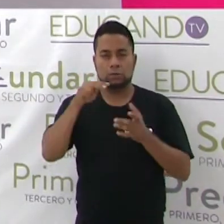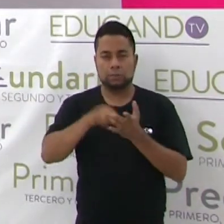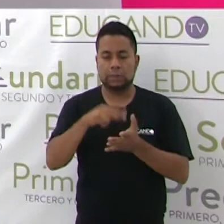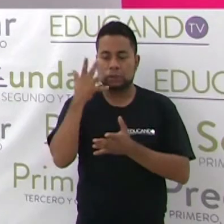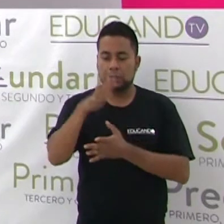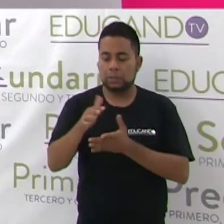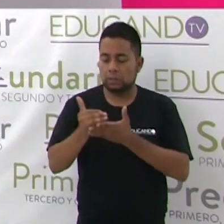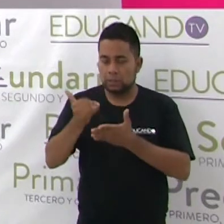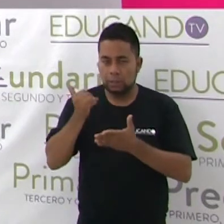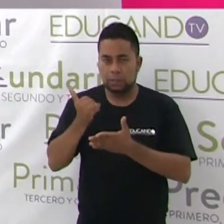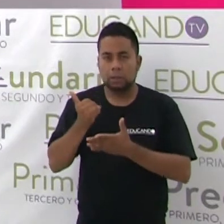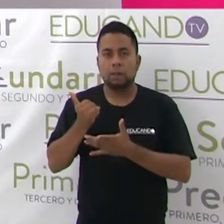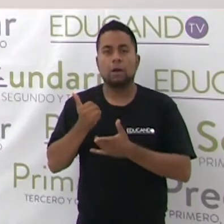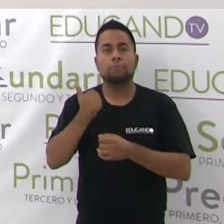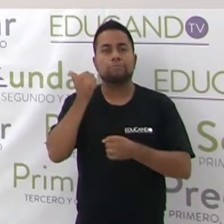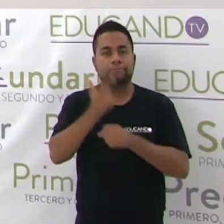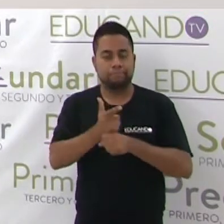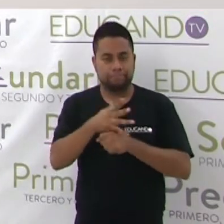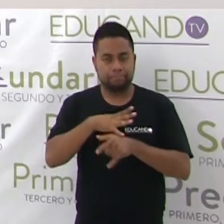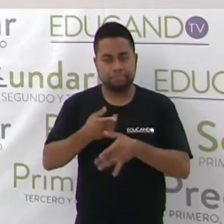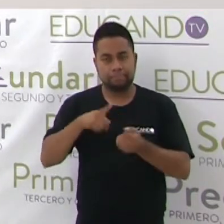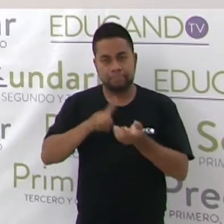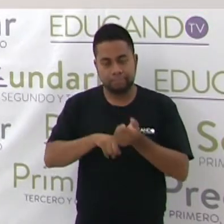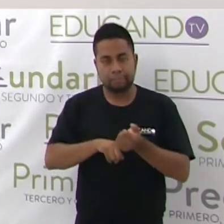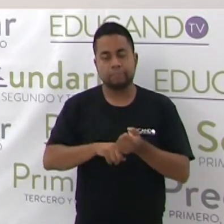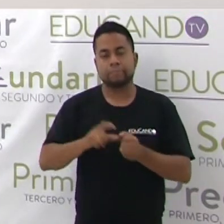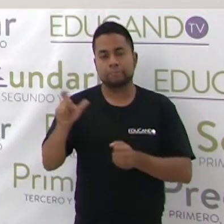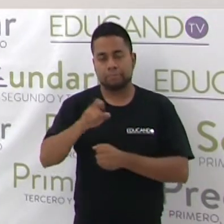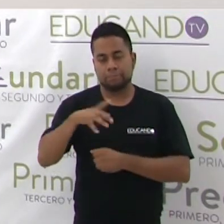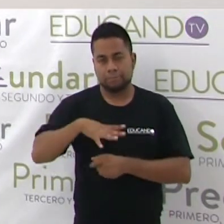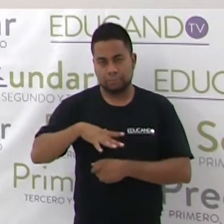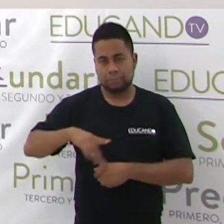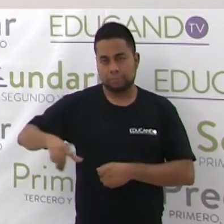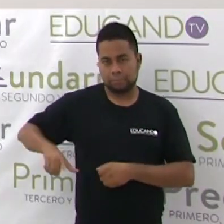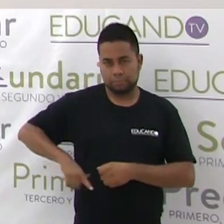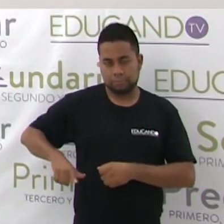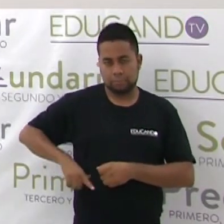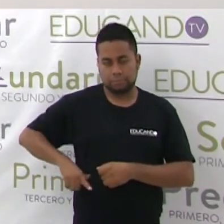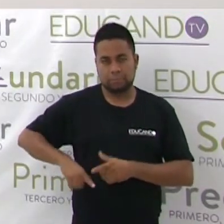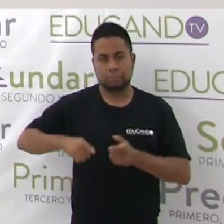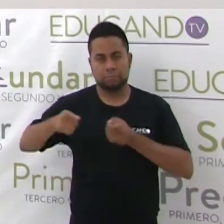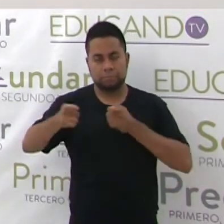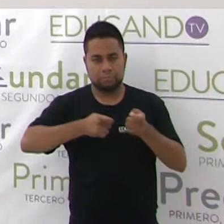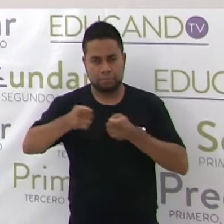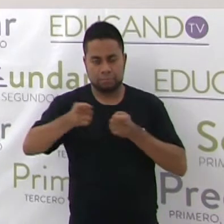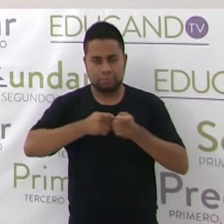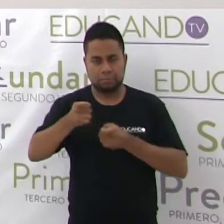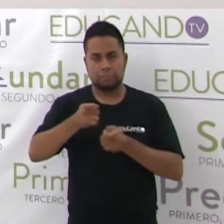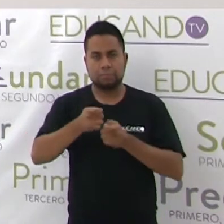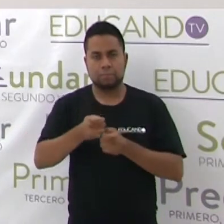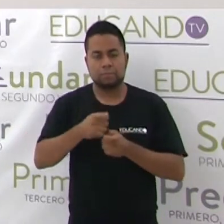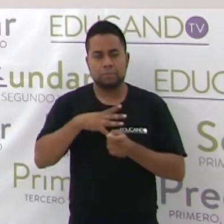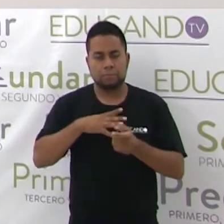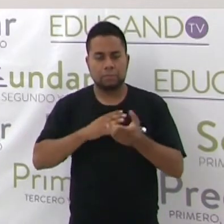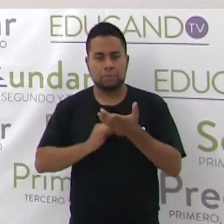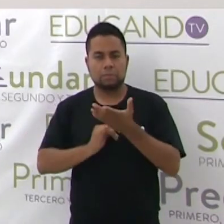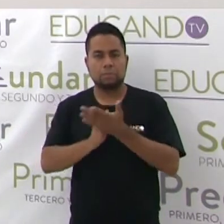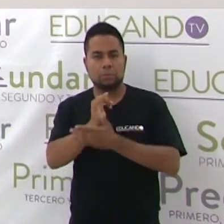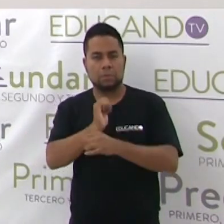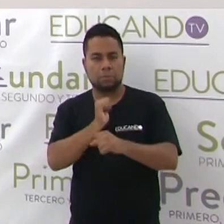2010, vamos a ver que durante el gobierno se decreta